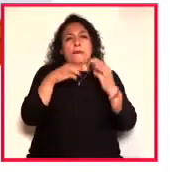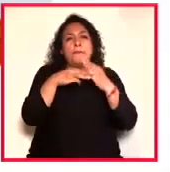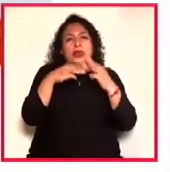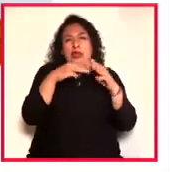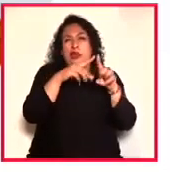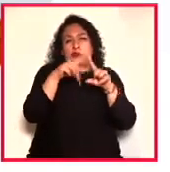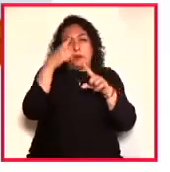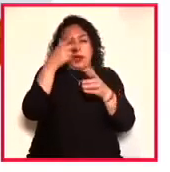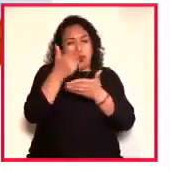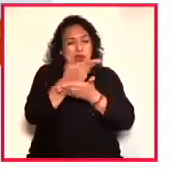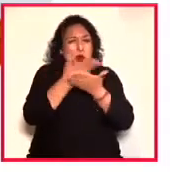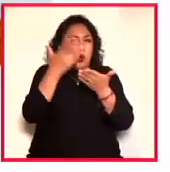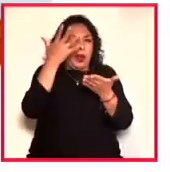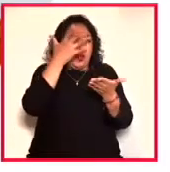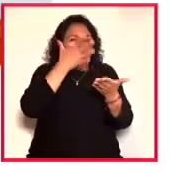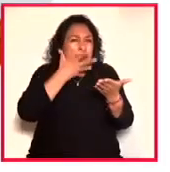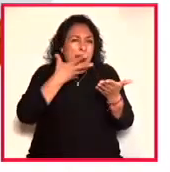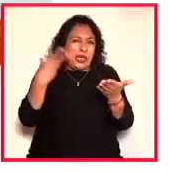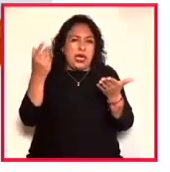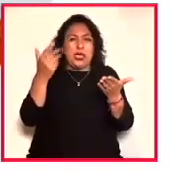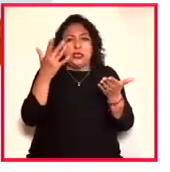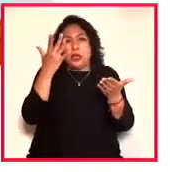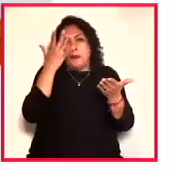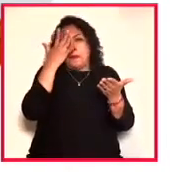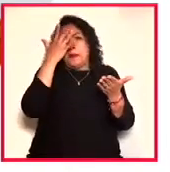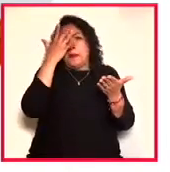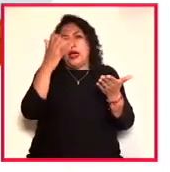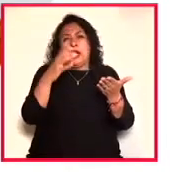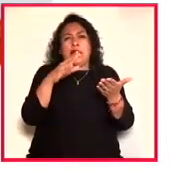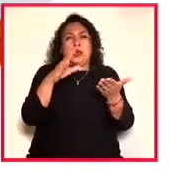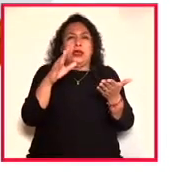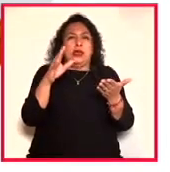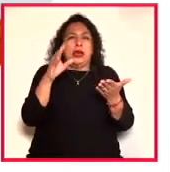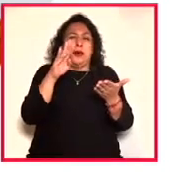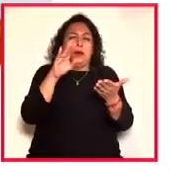belleza, presentar la magia de la botánica. Vamos a conocerla.